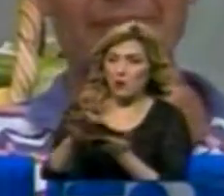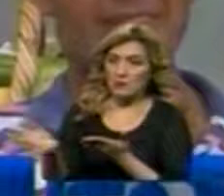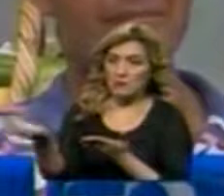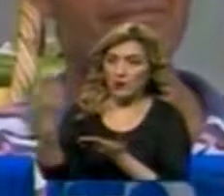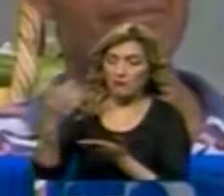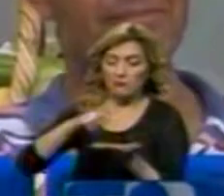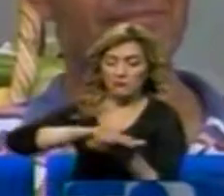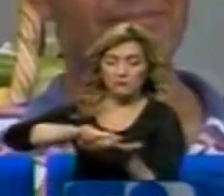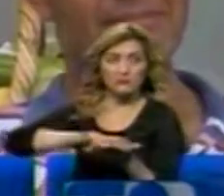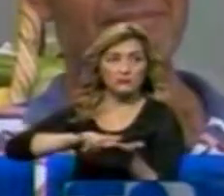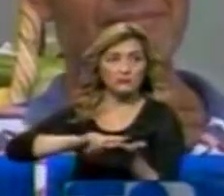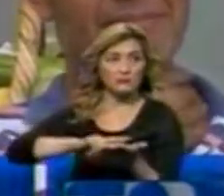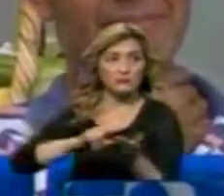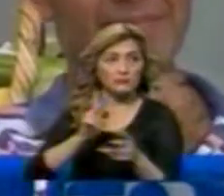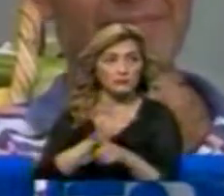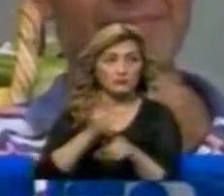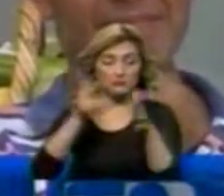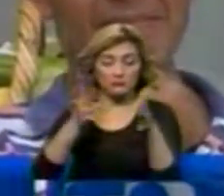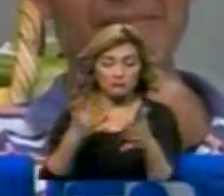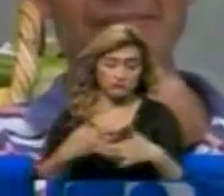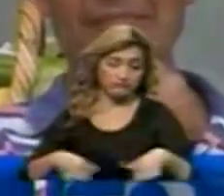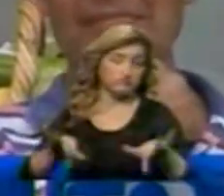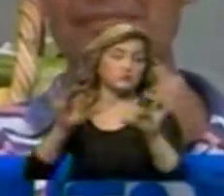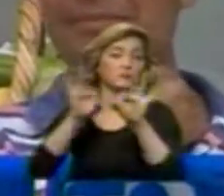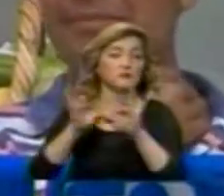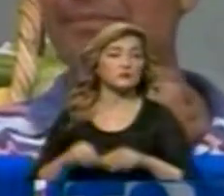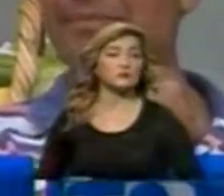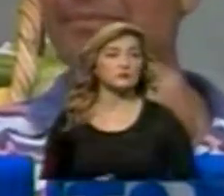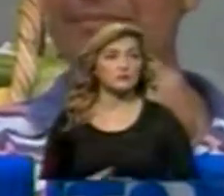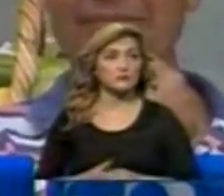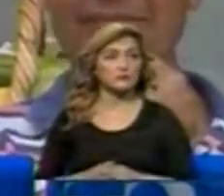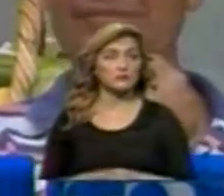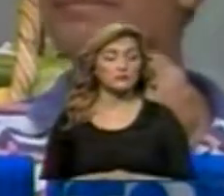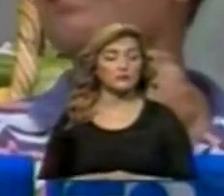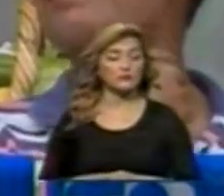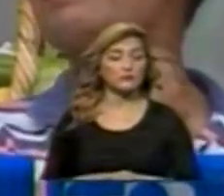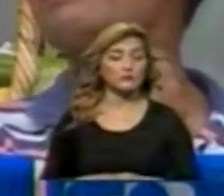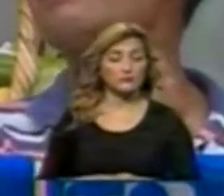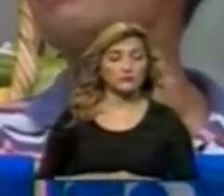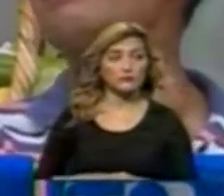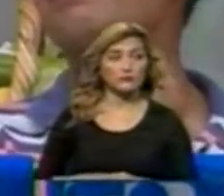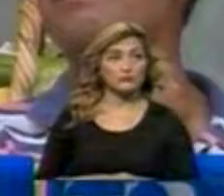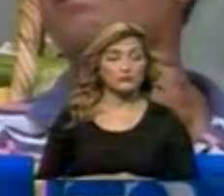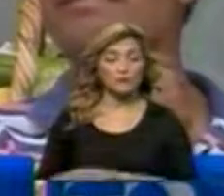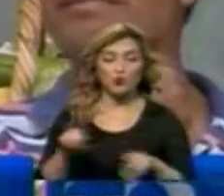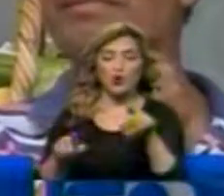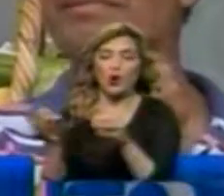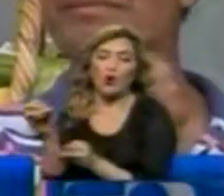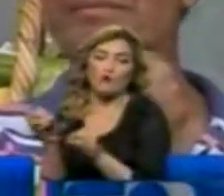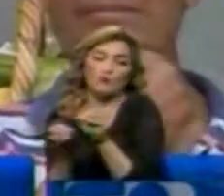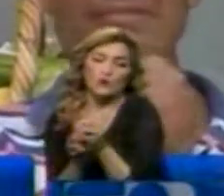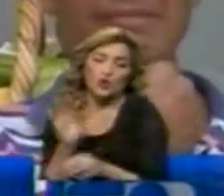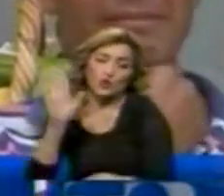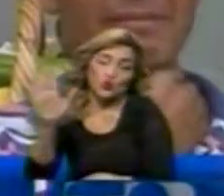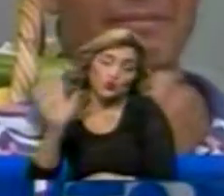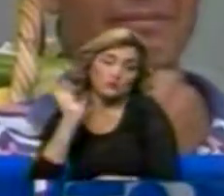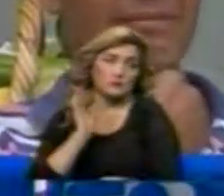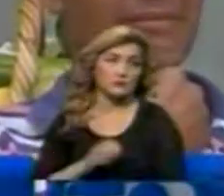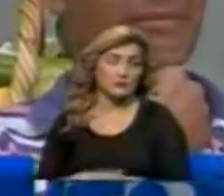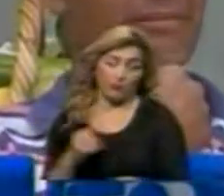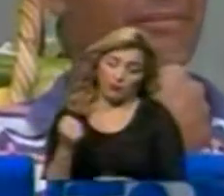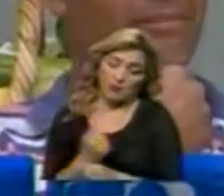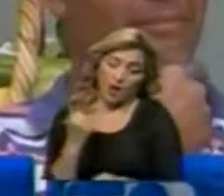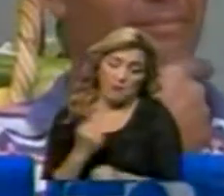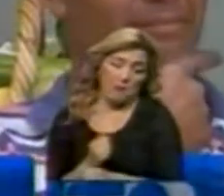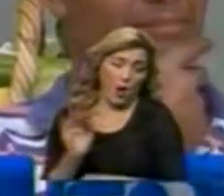bases, con el productor, es muy importante. Porque muchas veces quizá ustedes en sus oficinas y por sus duras labores